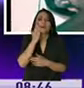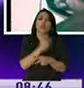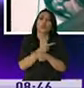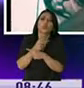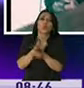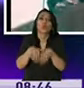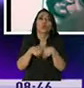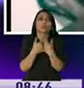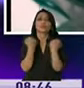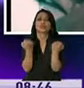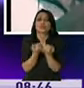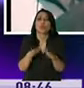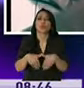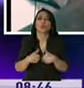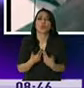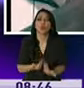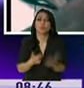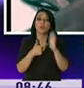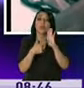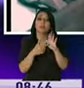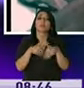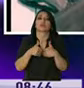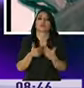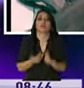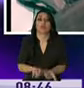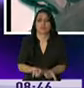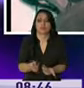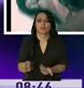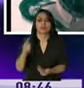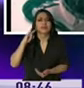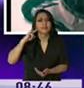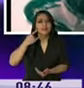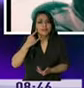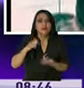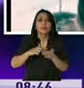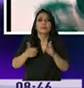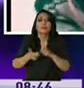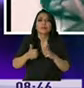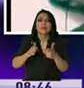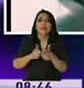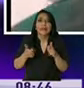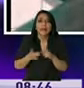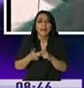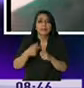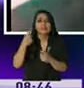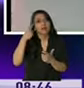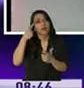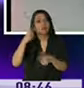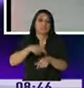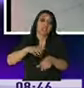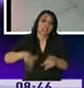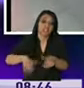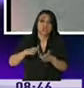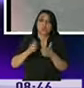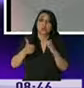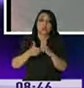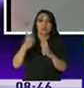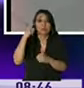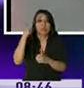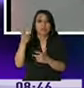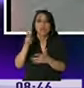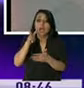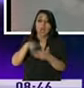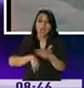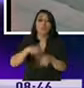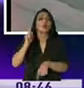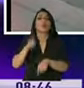estamos creando? ¿Qué ejemplos estamos dando? Una pobre niña que tiene un problema también de un retraso, de acuerdo a lo que dice la madre, no puede leer